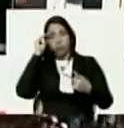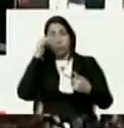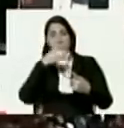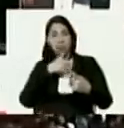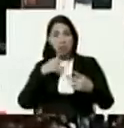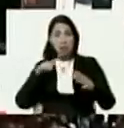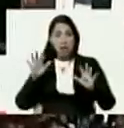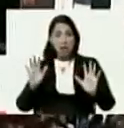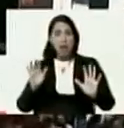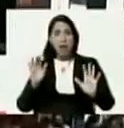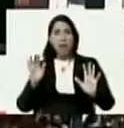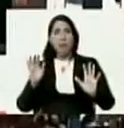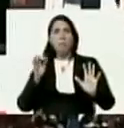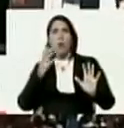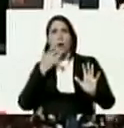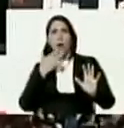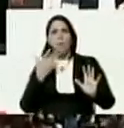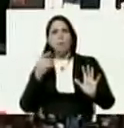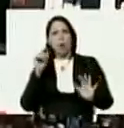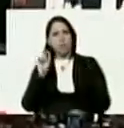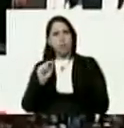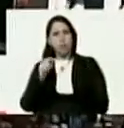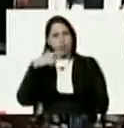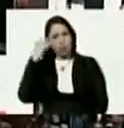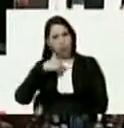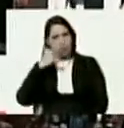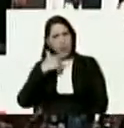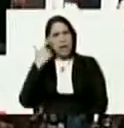a un punto de sensatez,